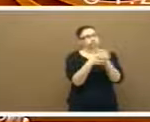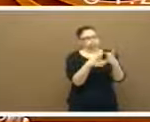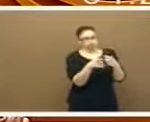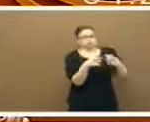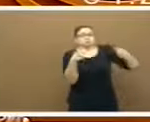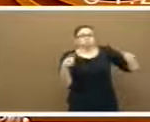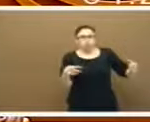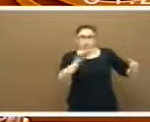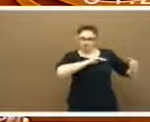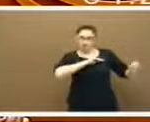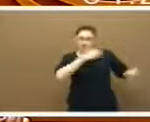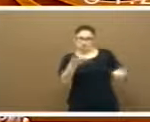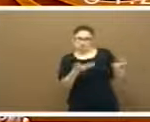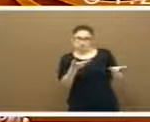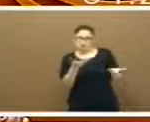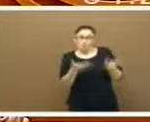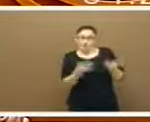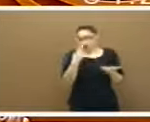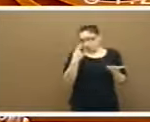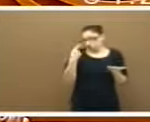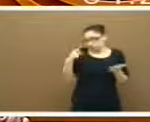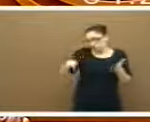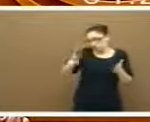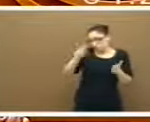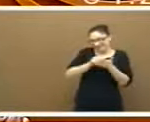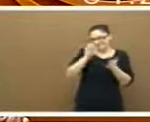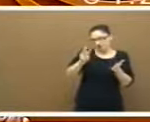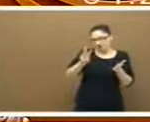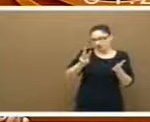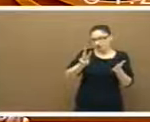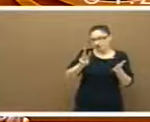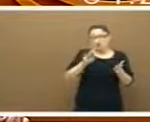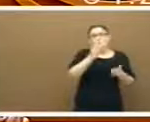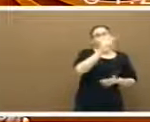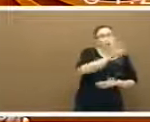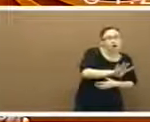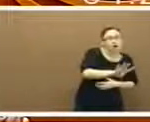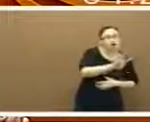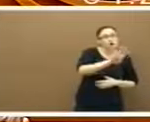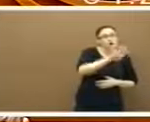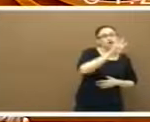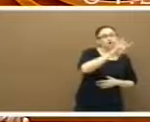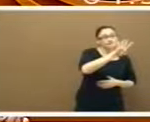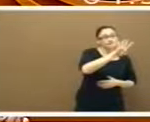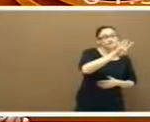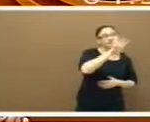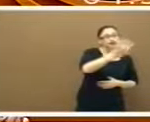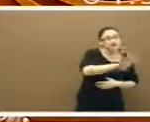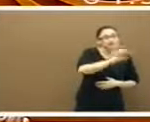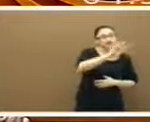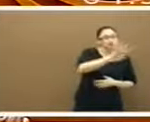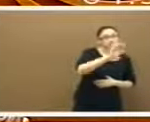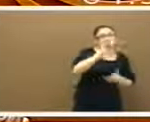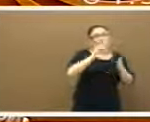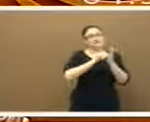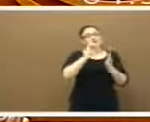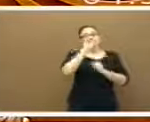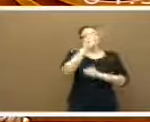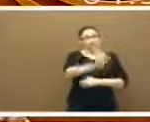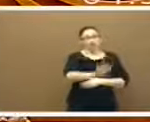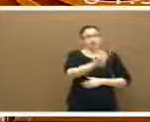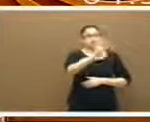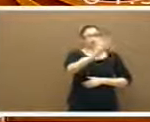al presupuesto de 2013, un incremento de 414.200 euros para ayudas a la cooperación en un